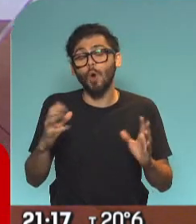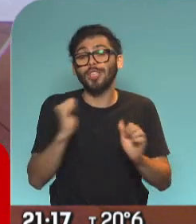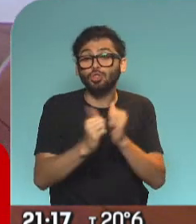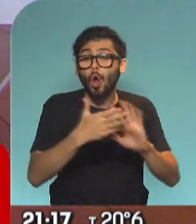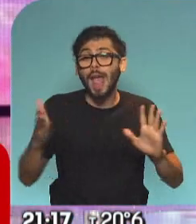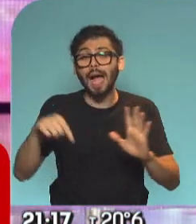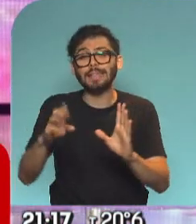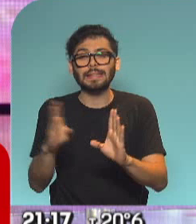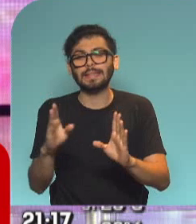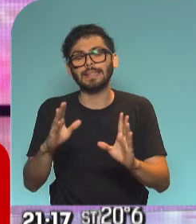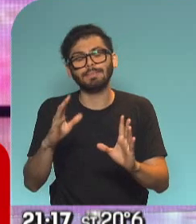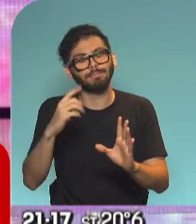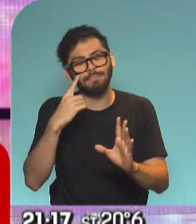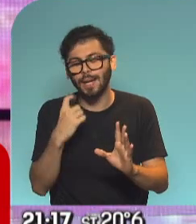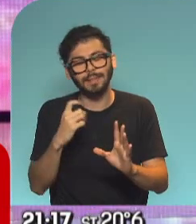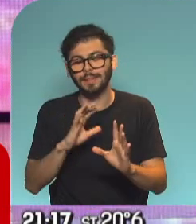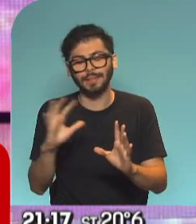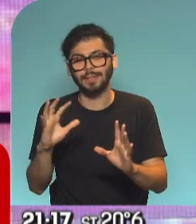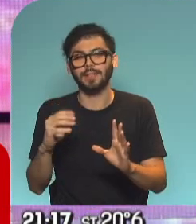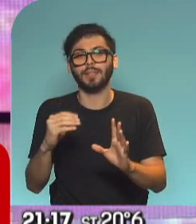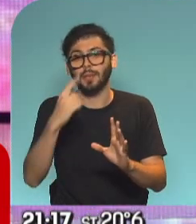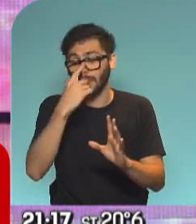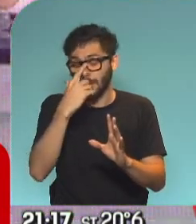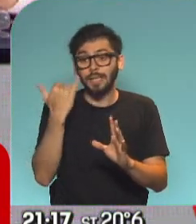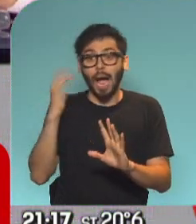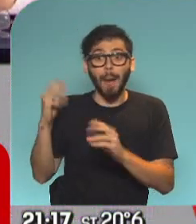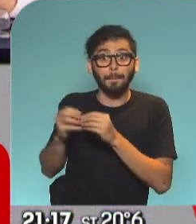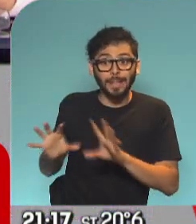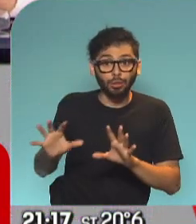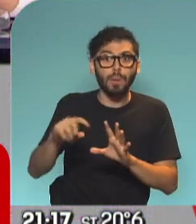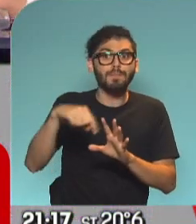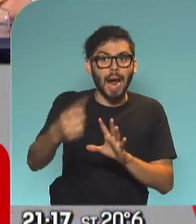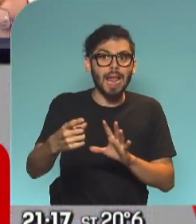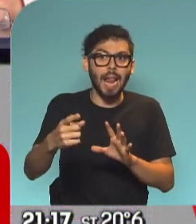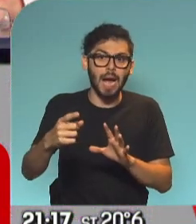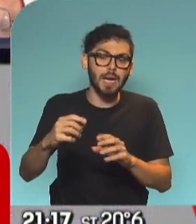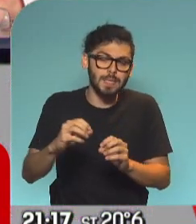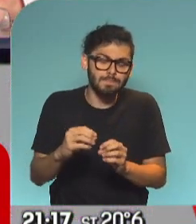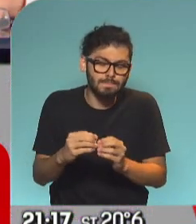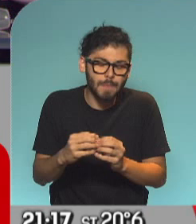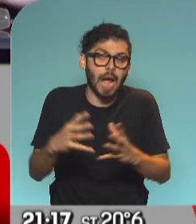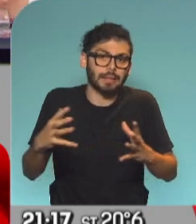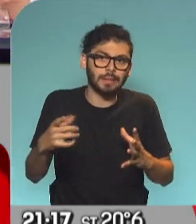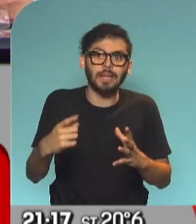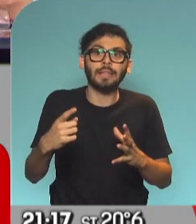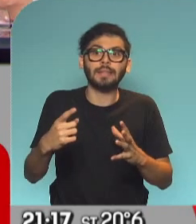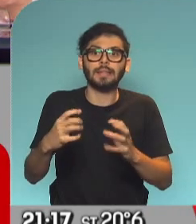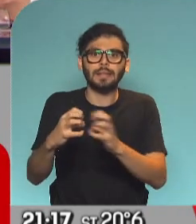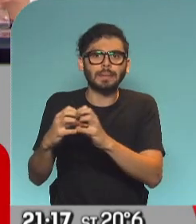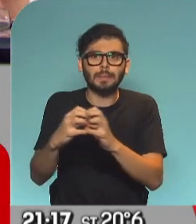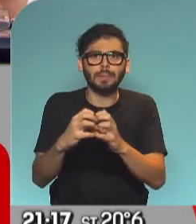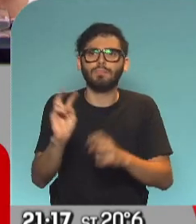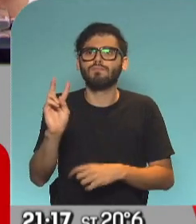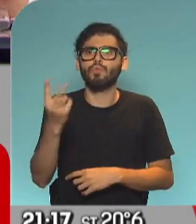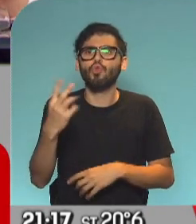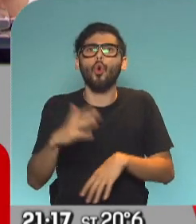historia, porque es la que tiene que ver con lo que ya empezó, pero mañana va a tener mucha fuerza, y que tiene que ver con la disputa respecto de por qué está